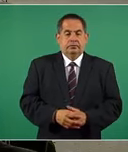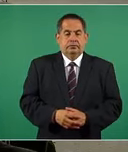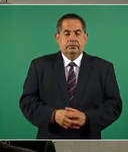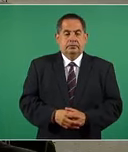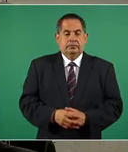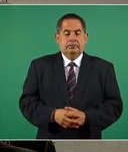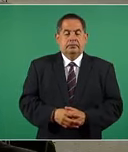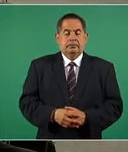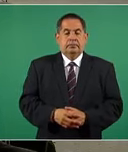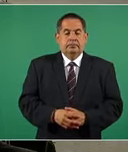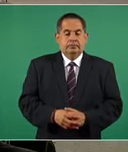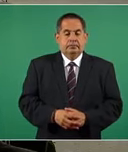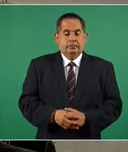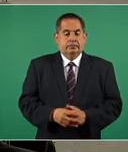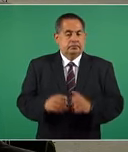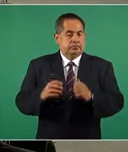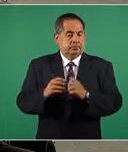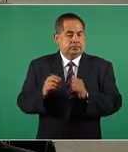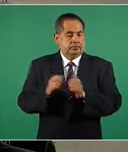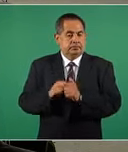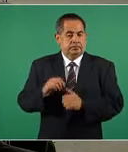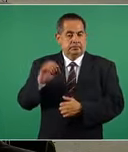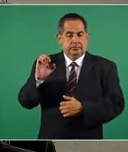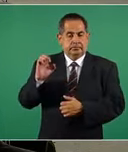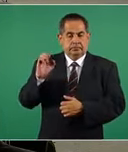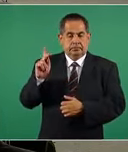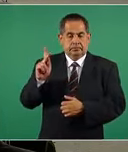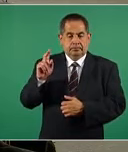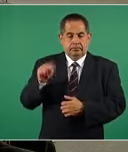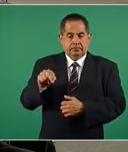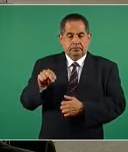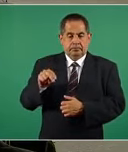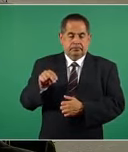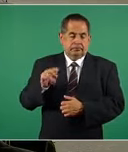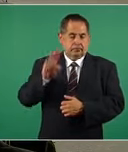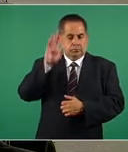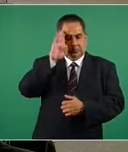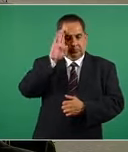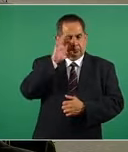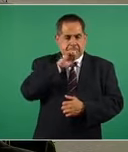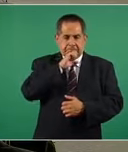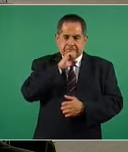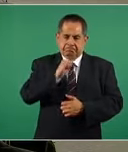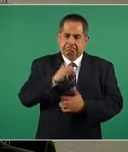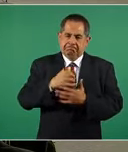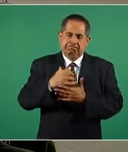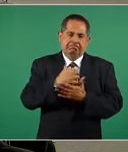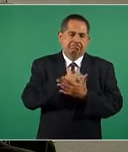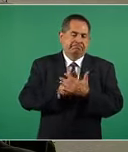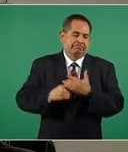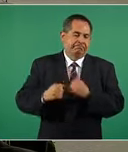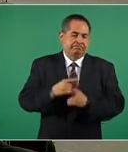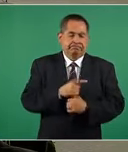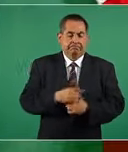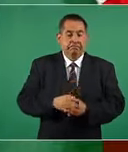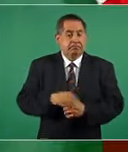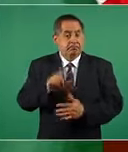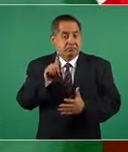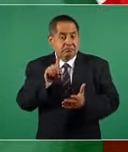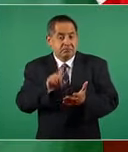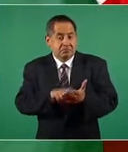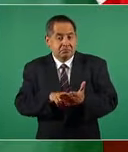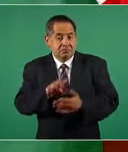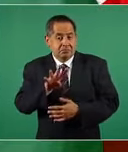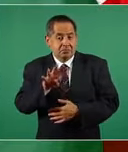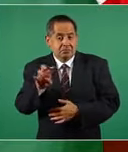Y con Peña se rayó mil cuatrocientos